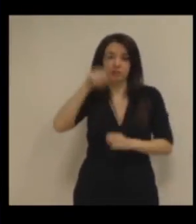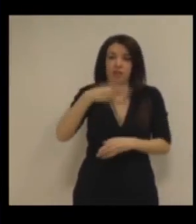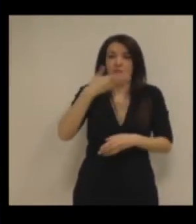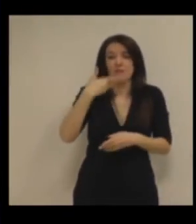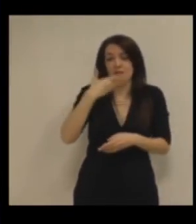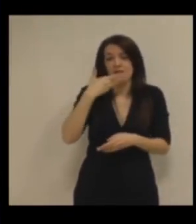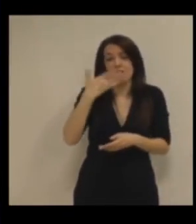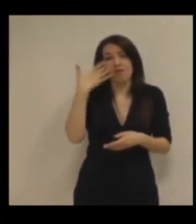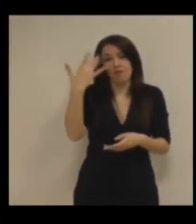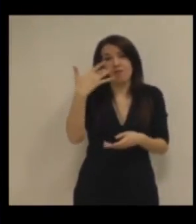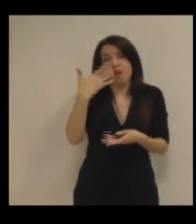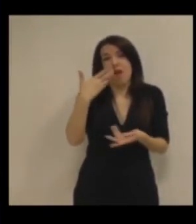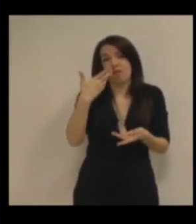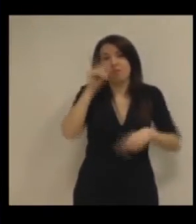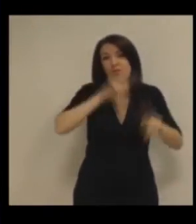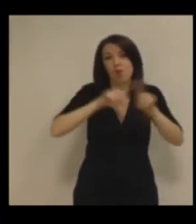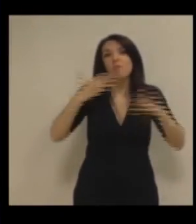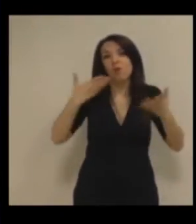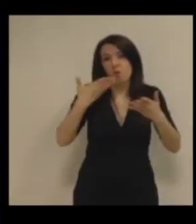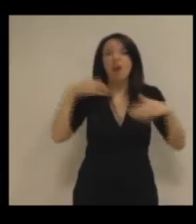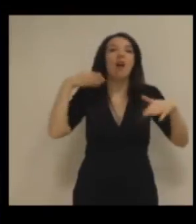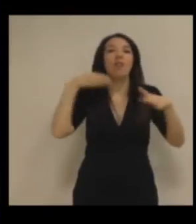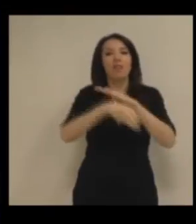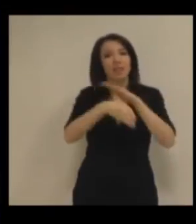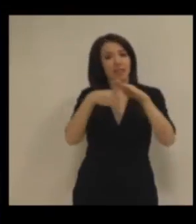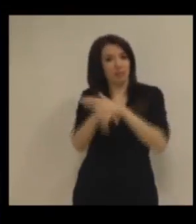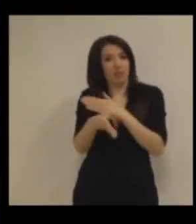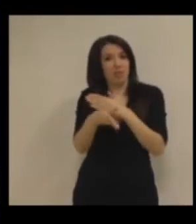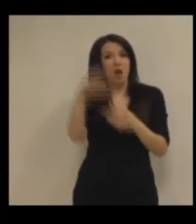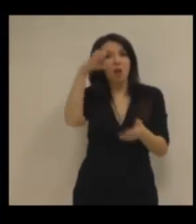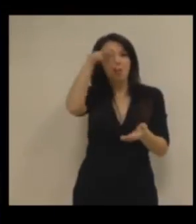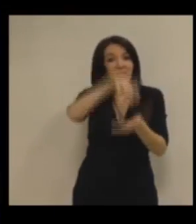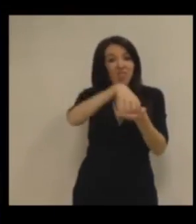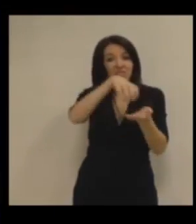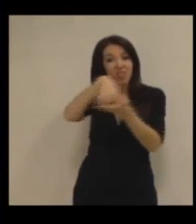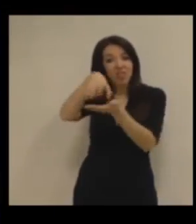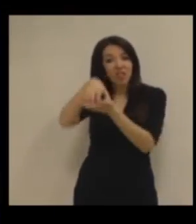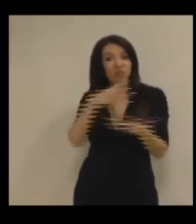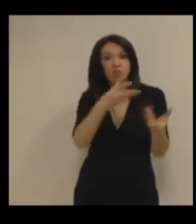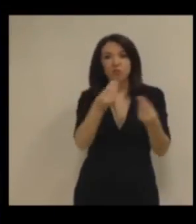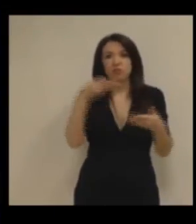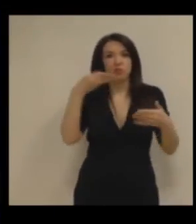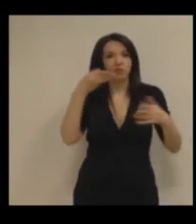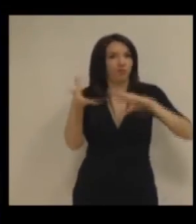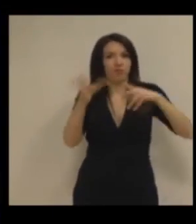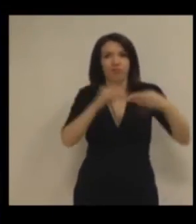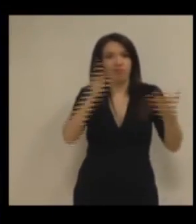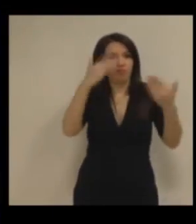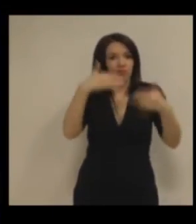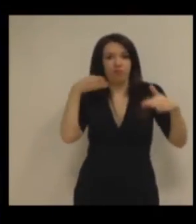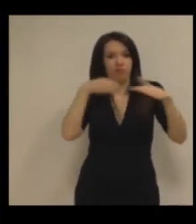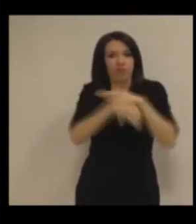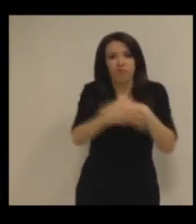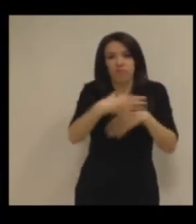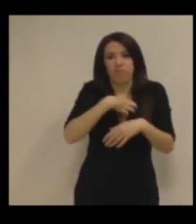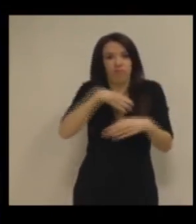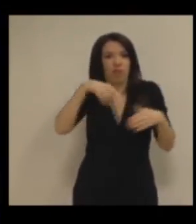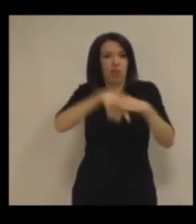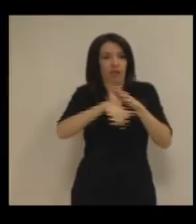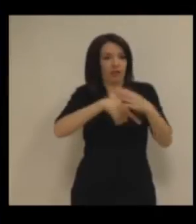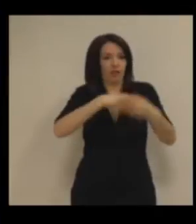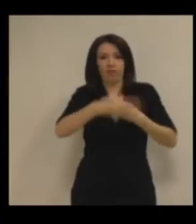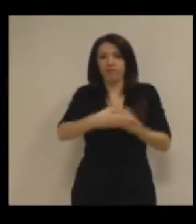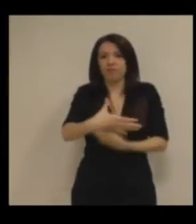problema de la accesibilidad, que muchos centros no están adaptados para poder acceder a ellos y hacer este tipo de